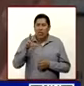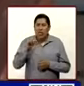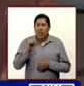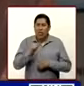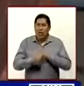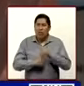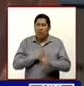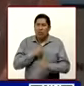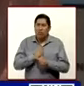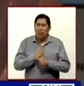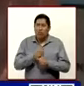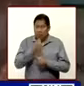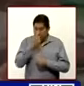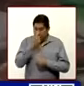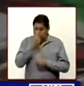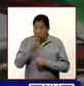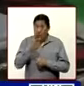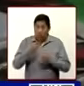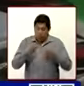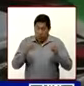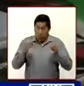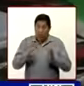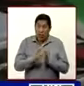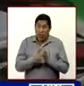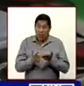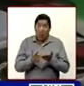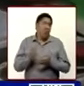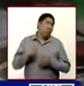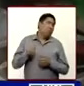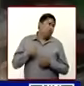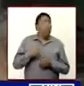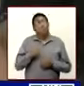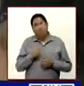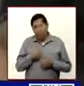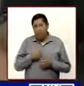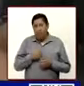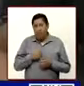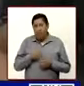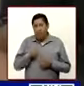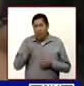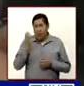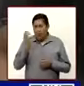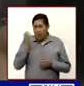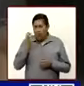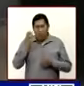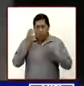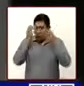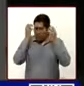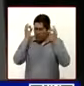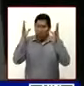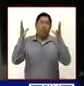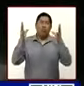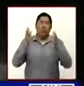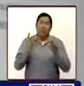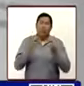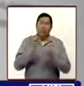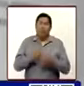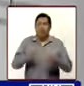años. ¿Es una bonita experiencia vender libros? Vender libros es una experiencia inolvidable.